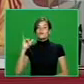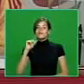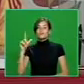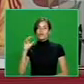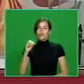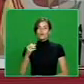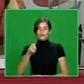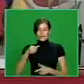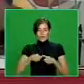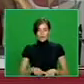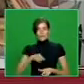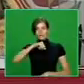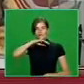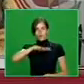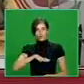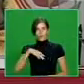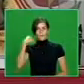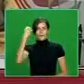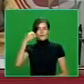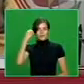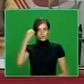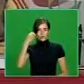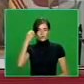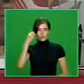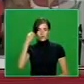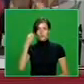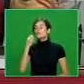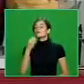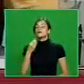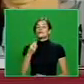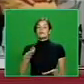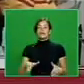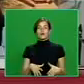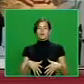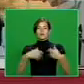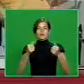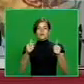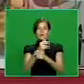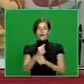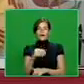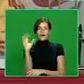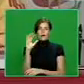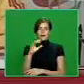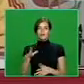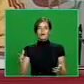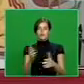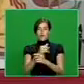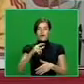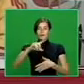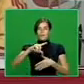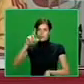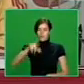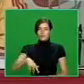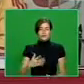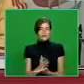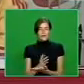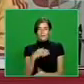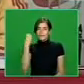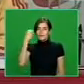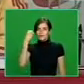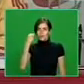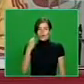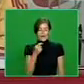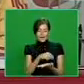para la historia pensó que reconquistando Caracas reconquista América siempre lo pensó y